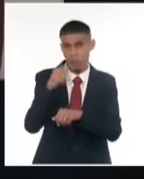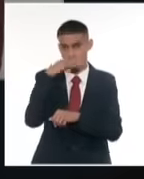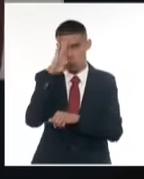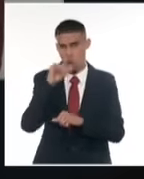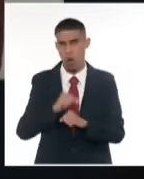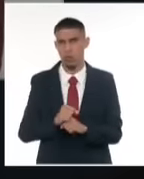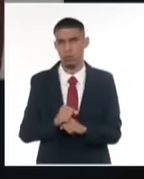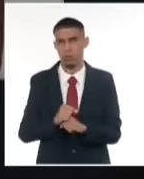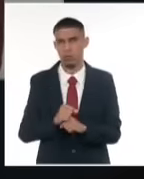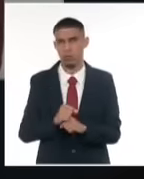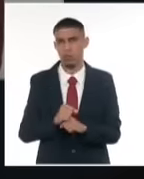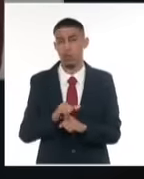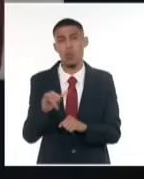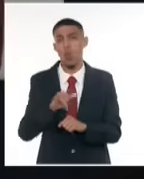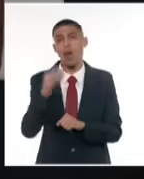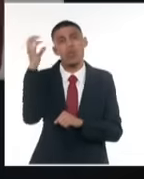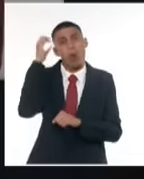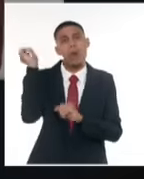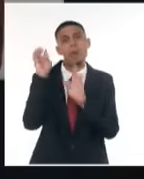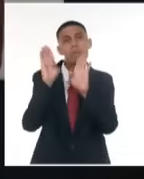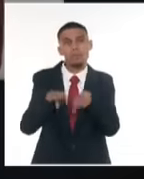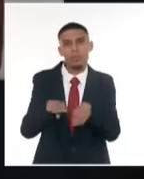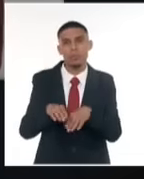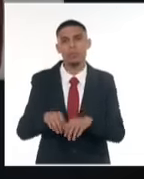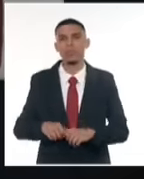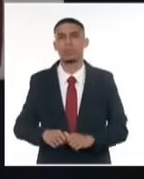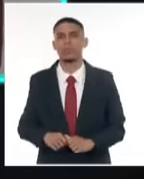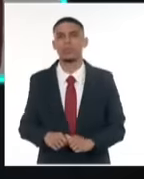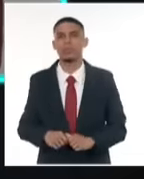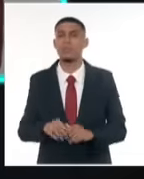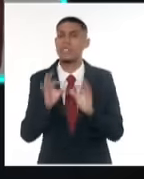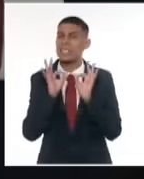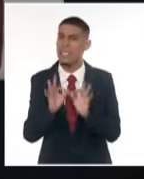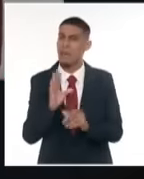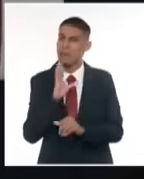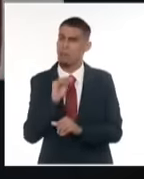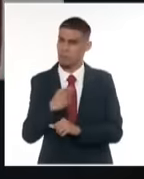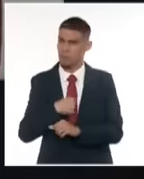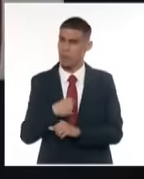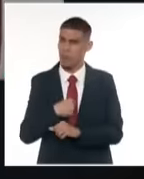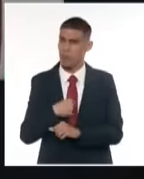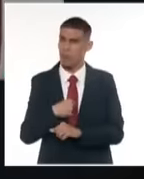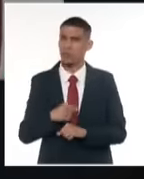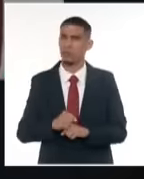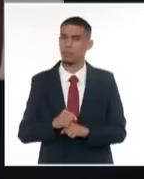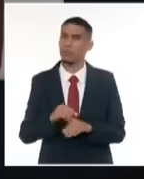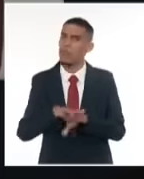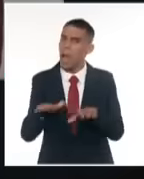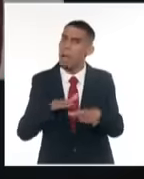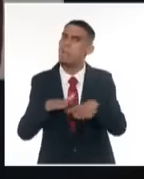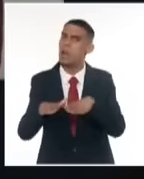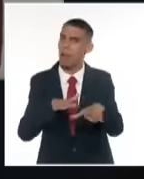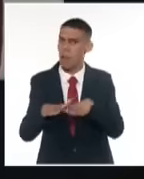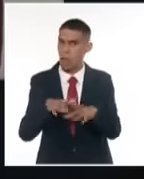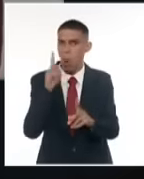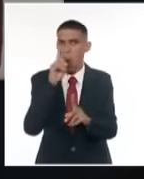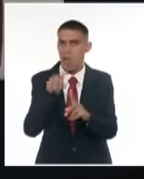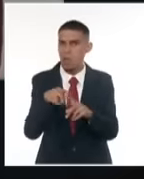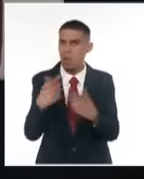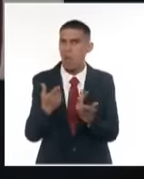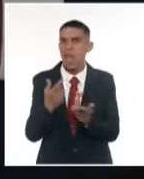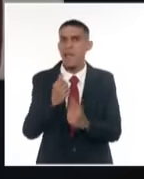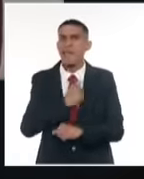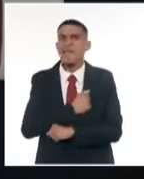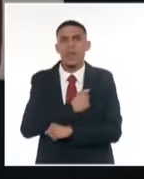para derrocar al gobierno. Y siempre me han dicho que tienen, que se están preparando en función de eso, que tienen